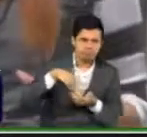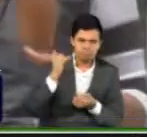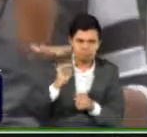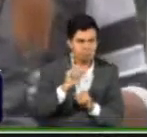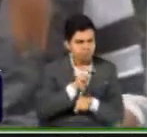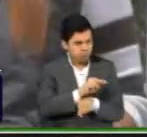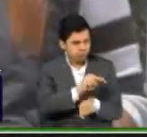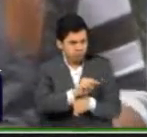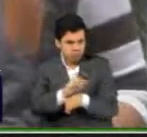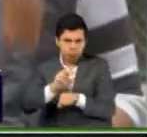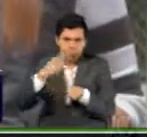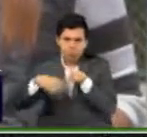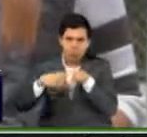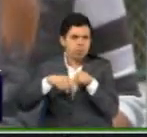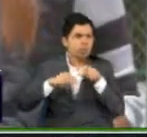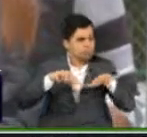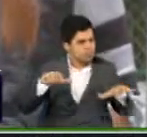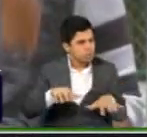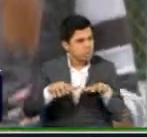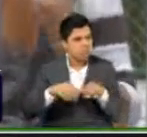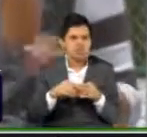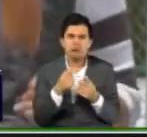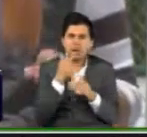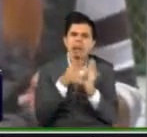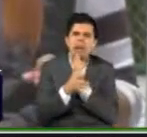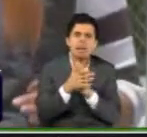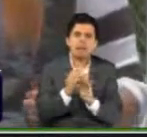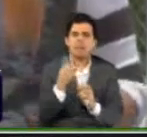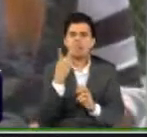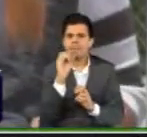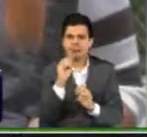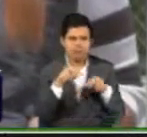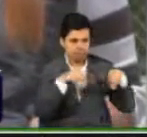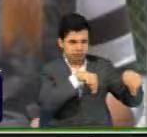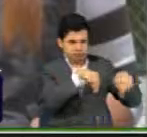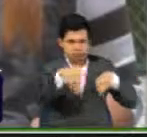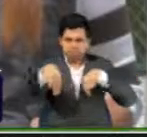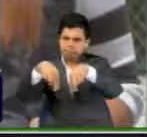haciendo presencia en los diferentes corredores viales. Dicen que son 20 puestos de